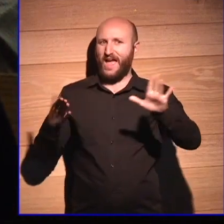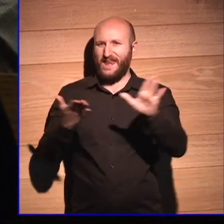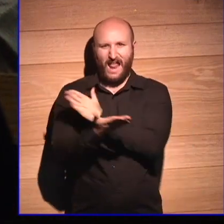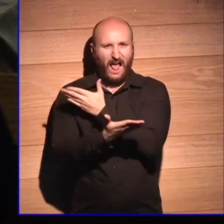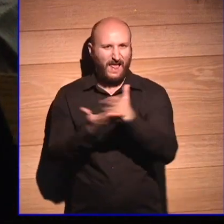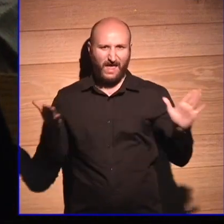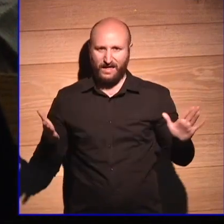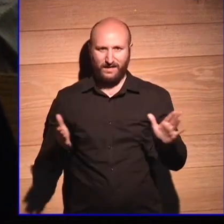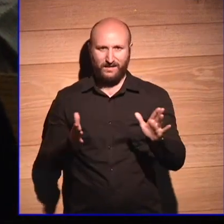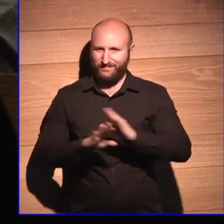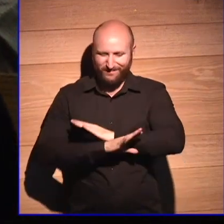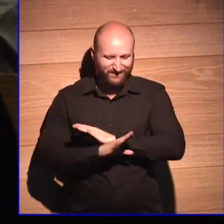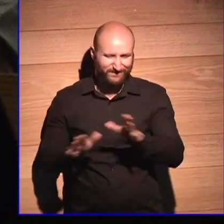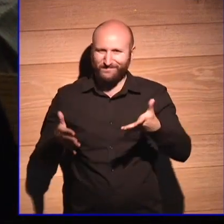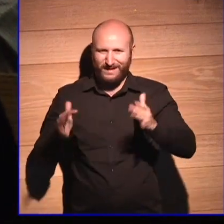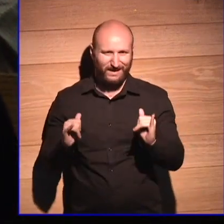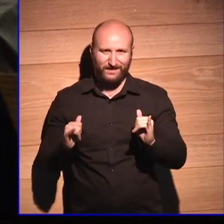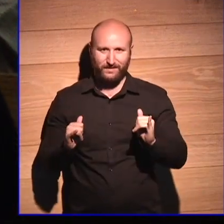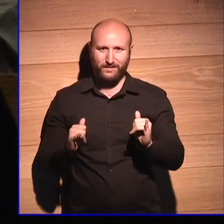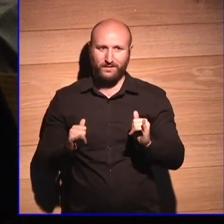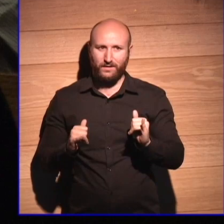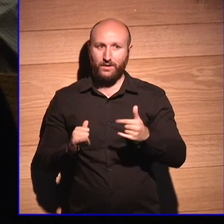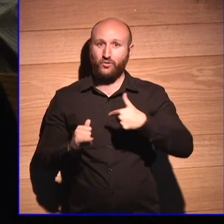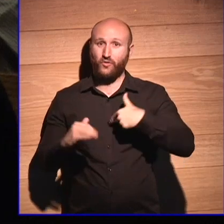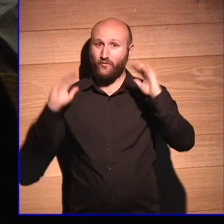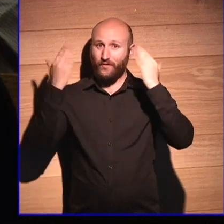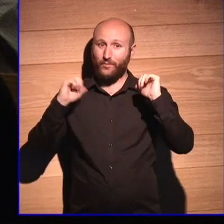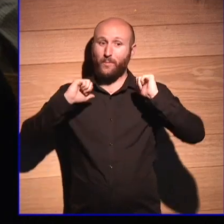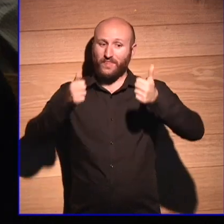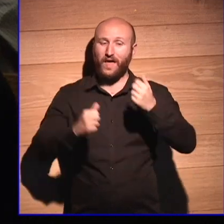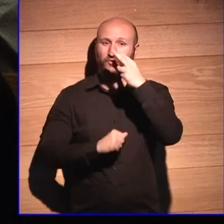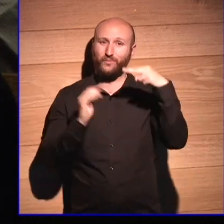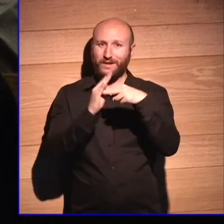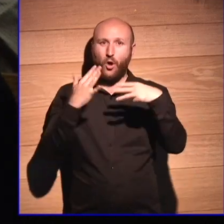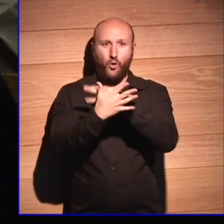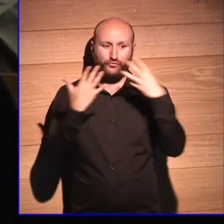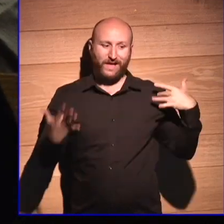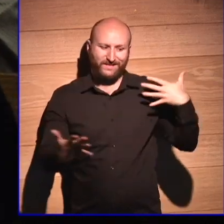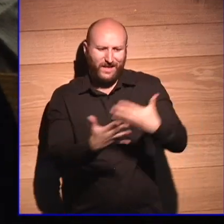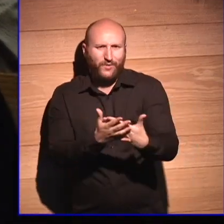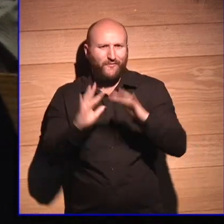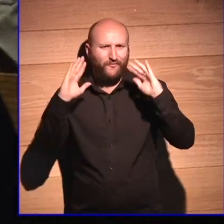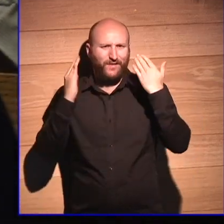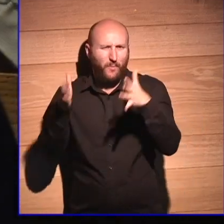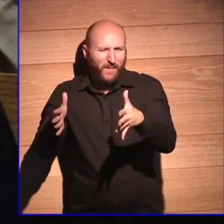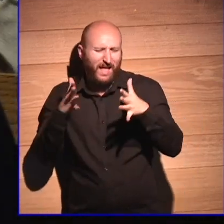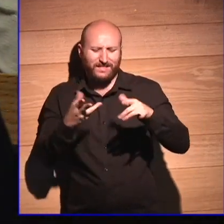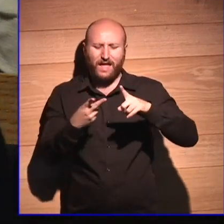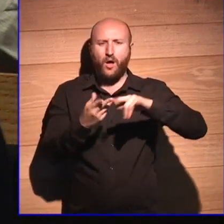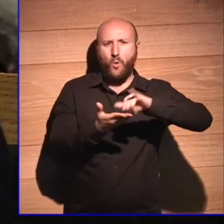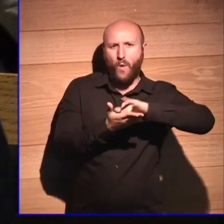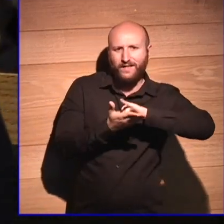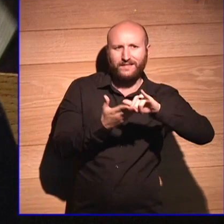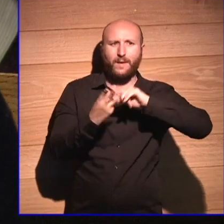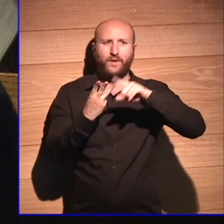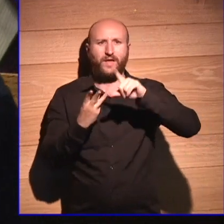mensaje, pero para nada. O sea, yo estoy en Facebook desde el año 2008, me encanta Facebook, como me encanta WhatsApp, como